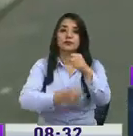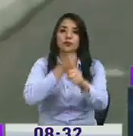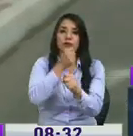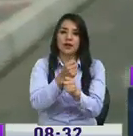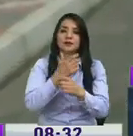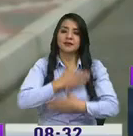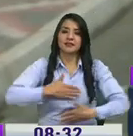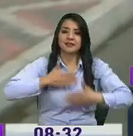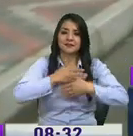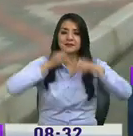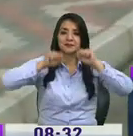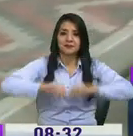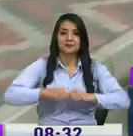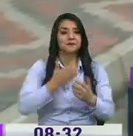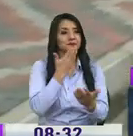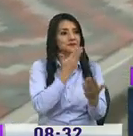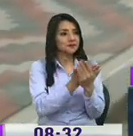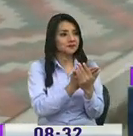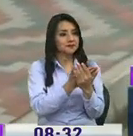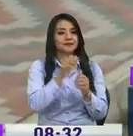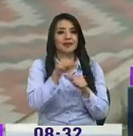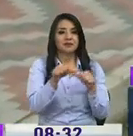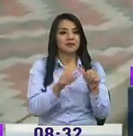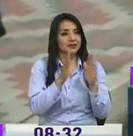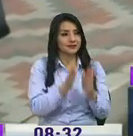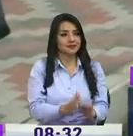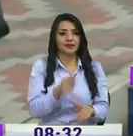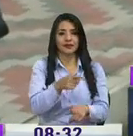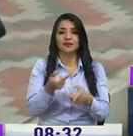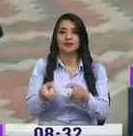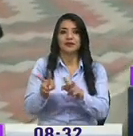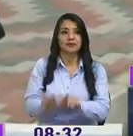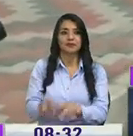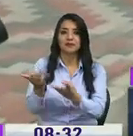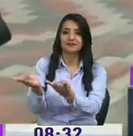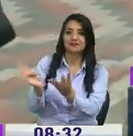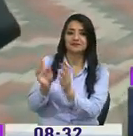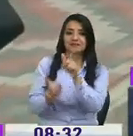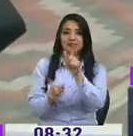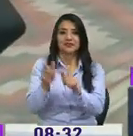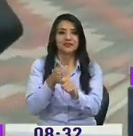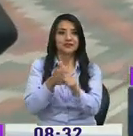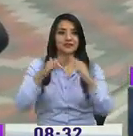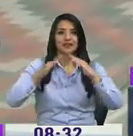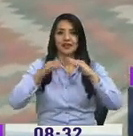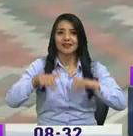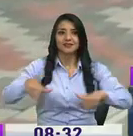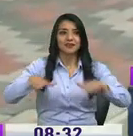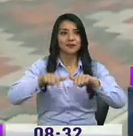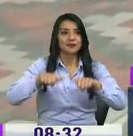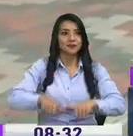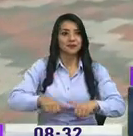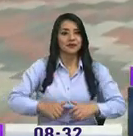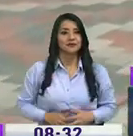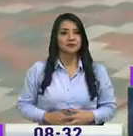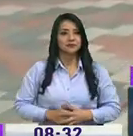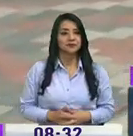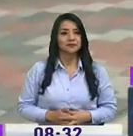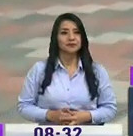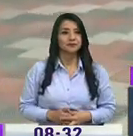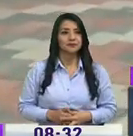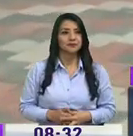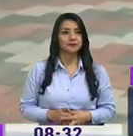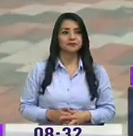disfrute. Perfecto, muchísimas gracias, administrador. Yo también me encuentro aquí con los moradores del sector y precisamente con quienes están